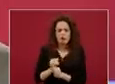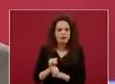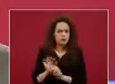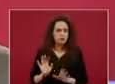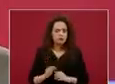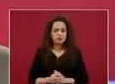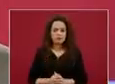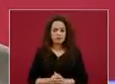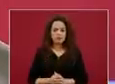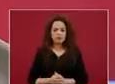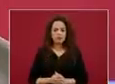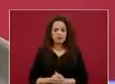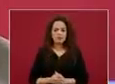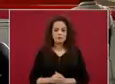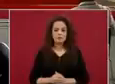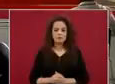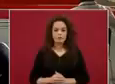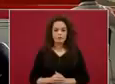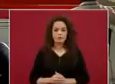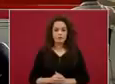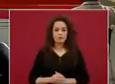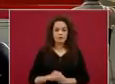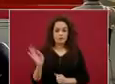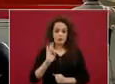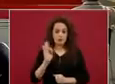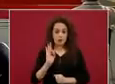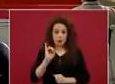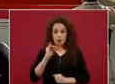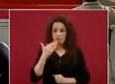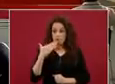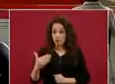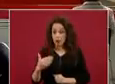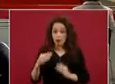es metodológicamente meritorio, les reconoceremos su